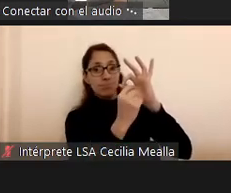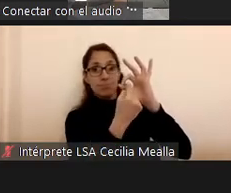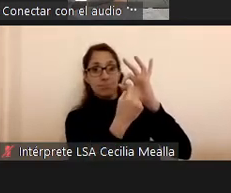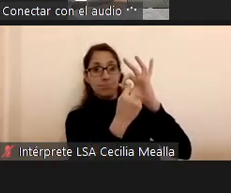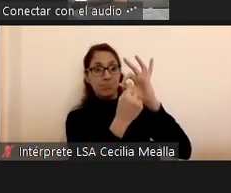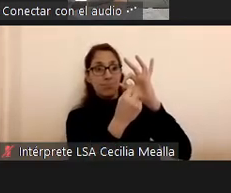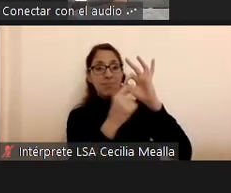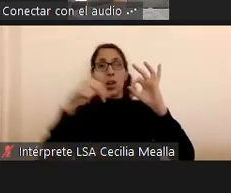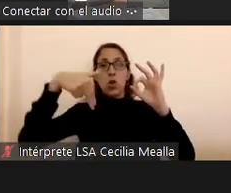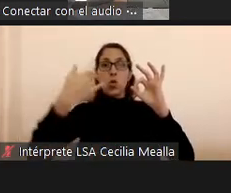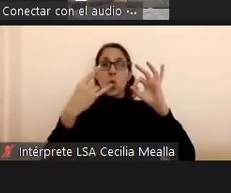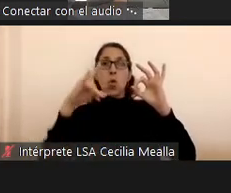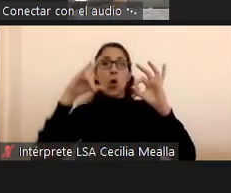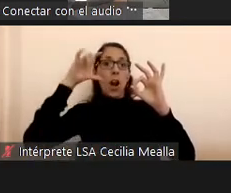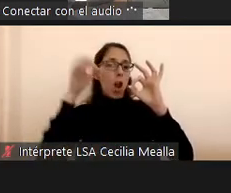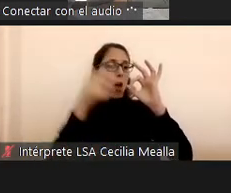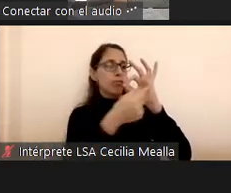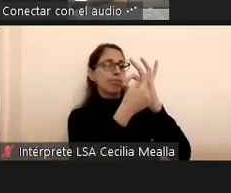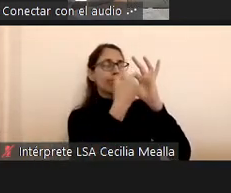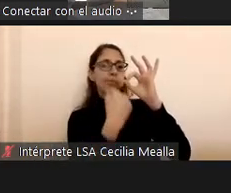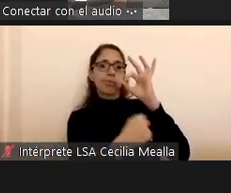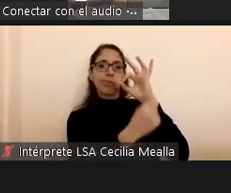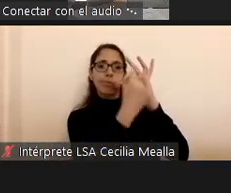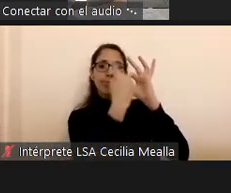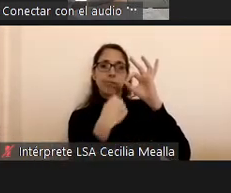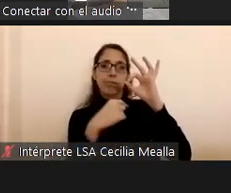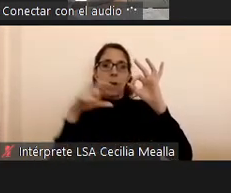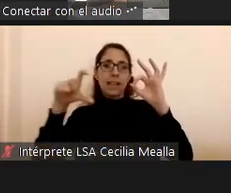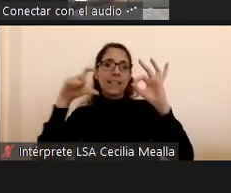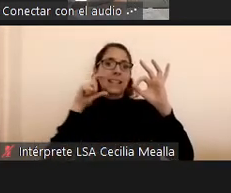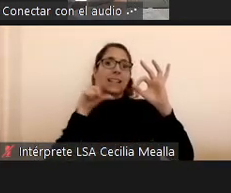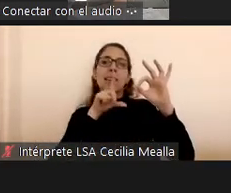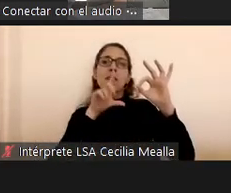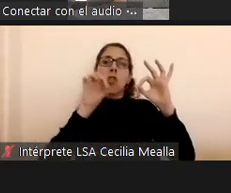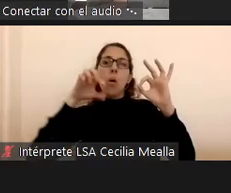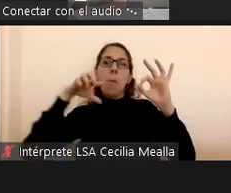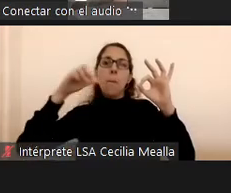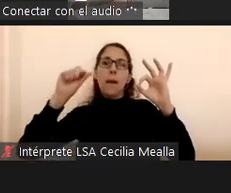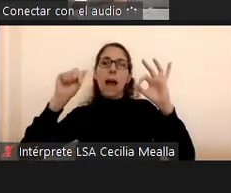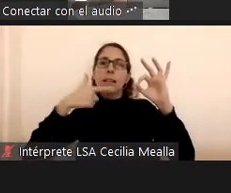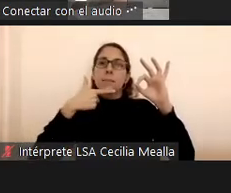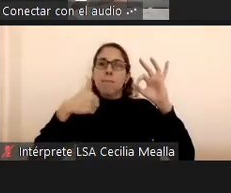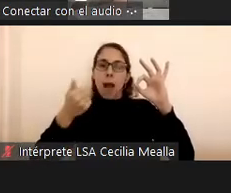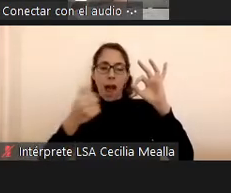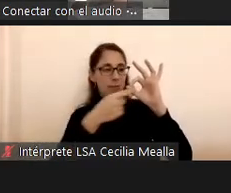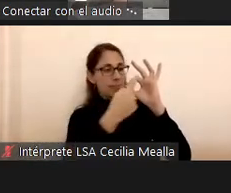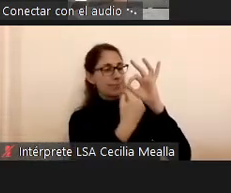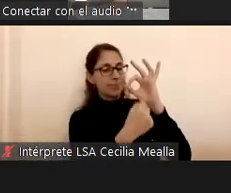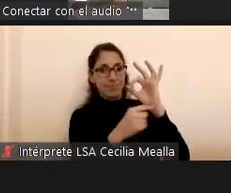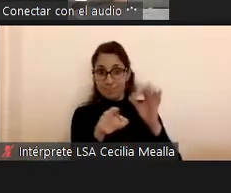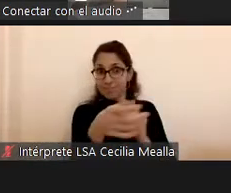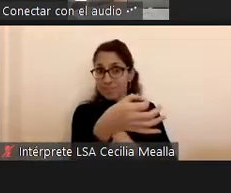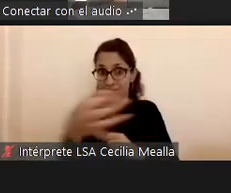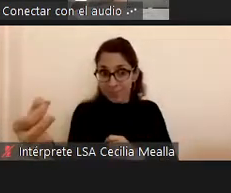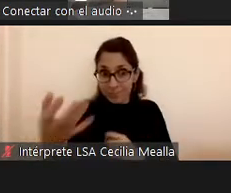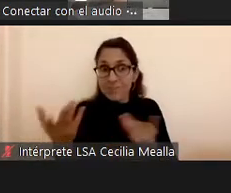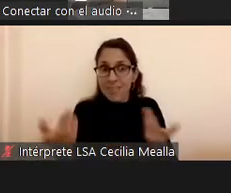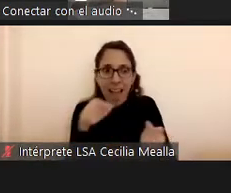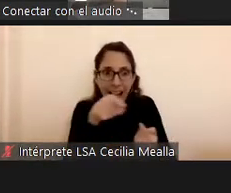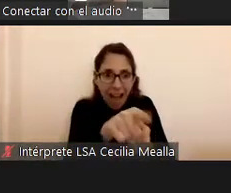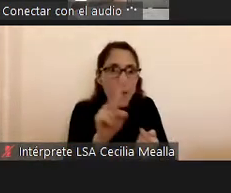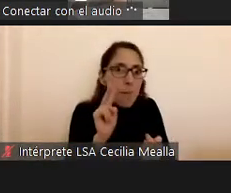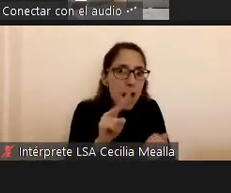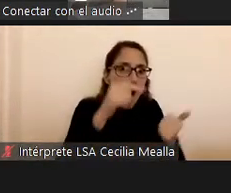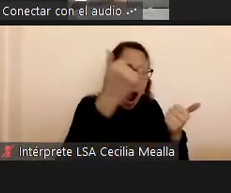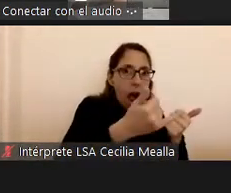núcleo. O sea que ahora ya van a poder diferenciar en esta imagen varias células, ¿no es cierto? Todas estas que